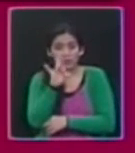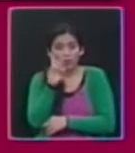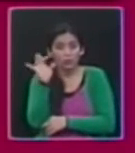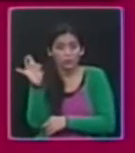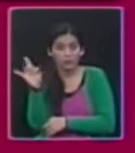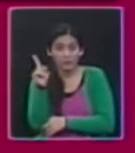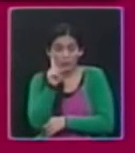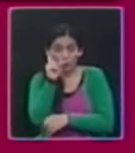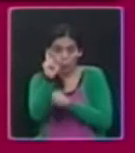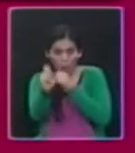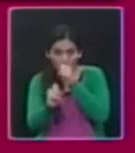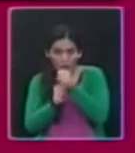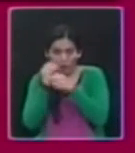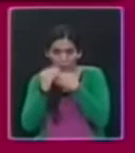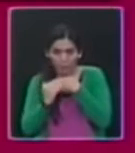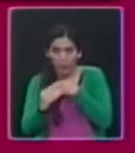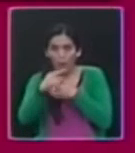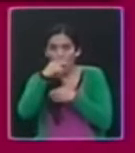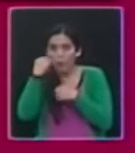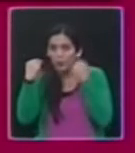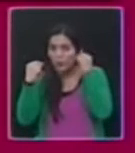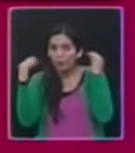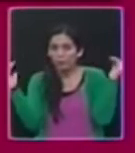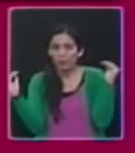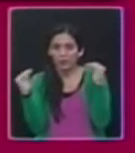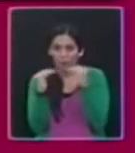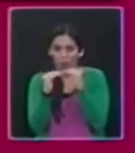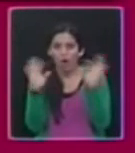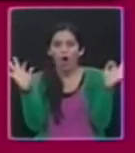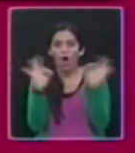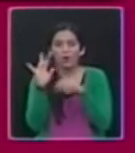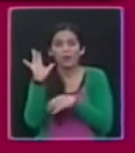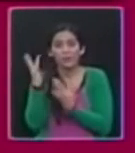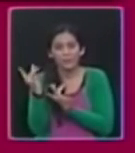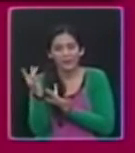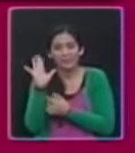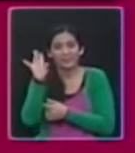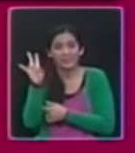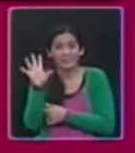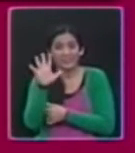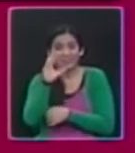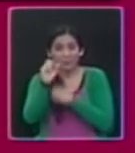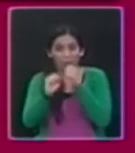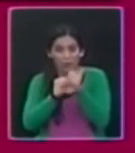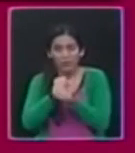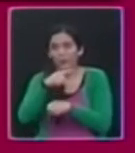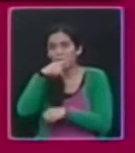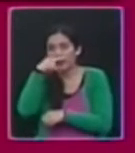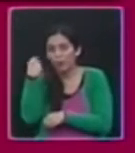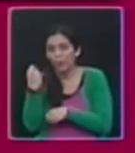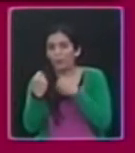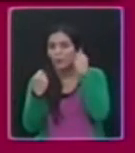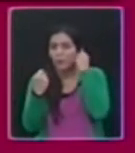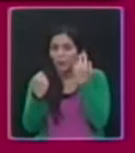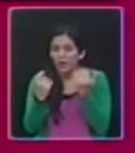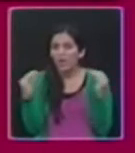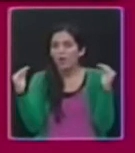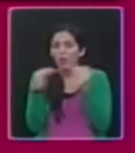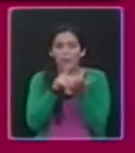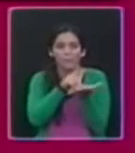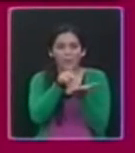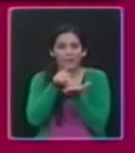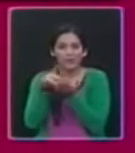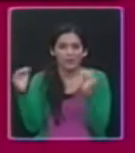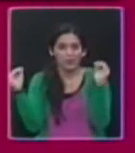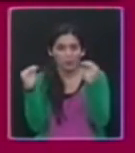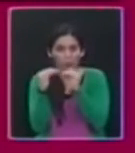de género en el trabajo, más de 75 años para alcanzar igual remuneración entre hombres y mujeres por el mismo